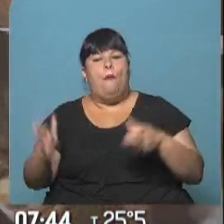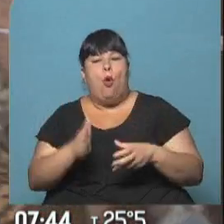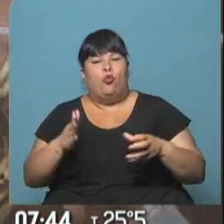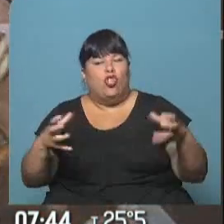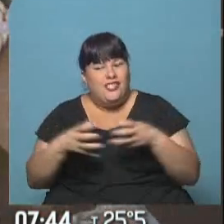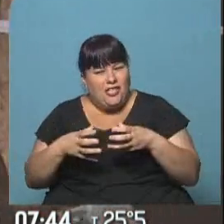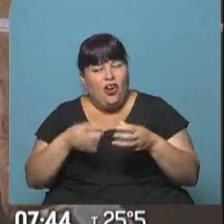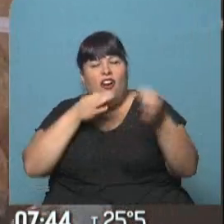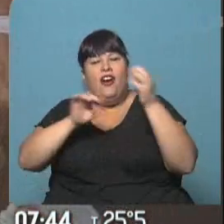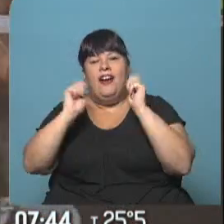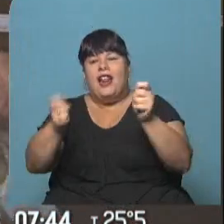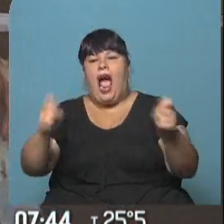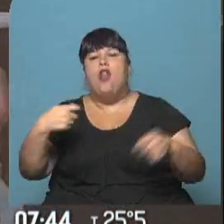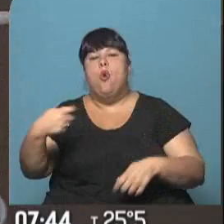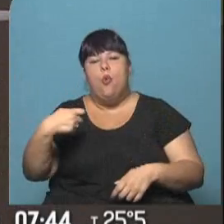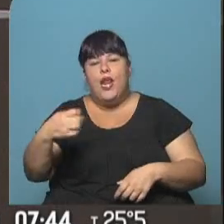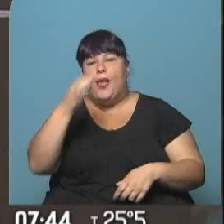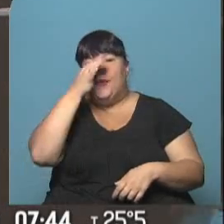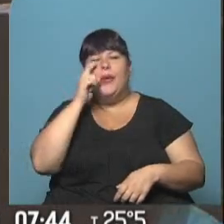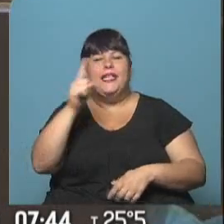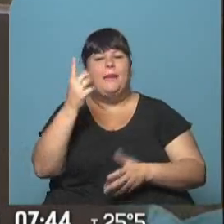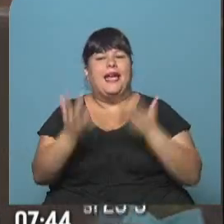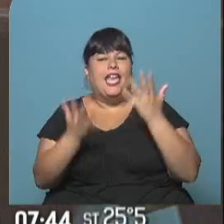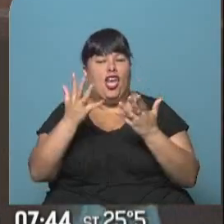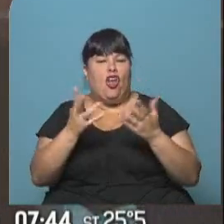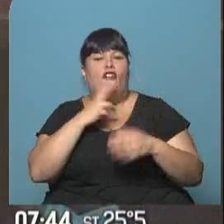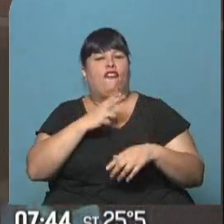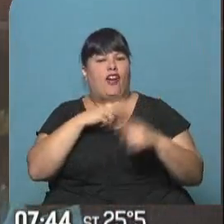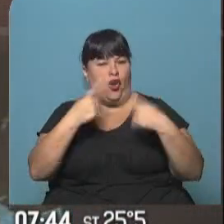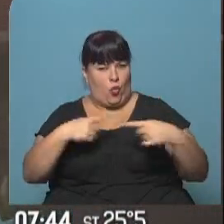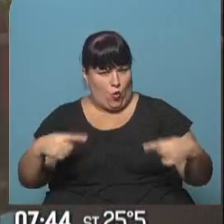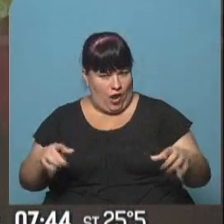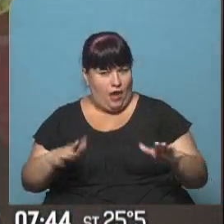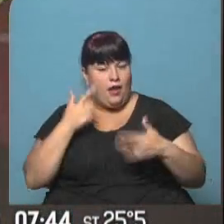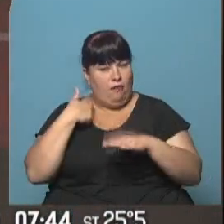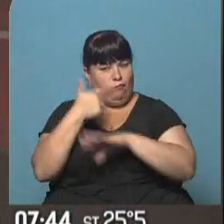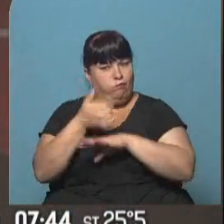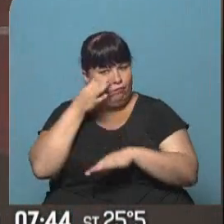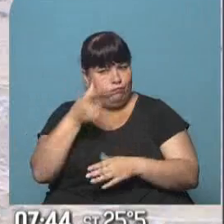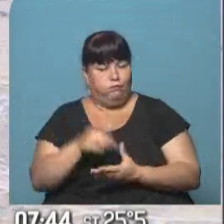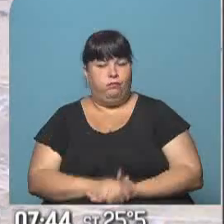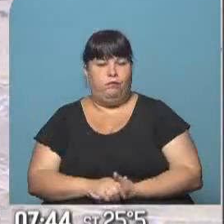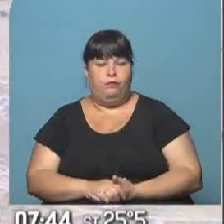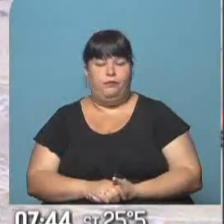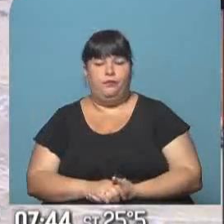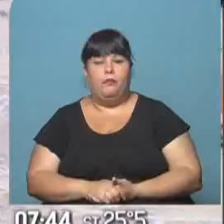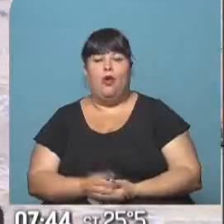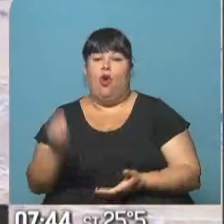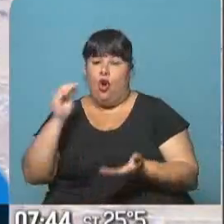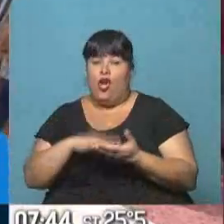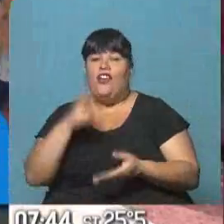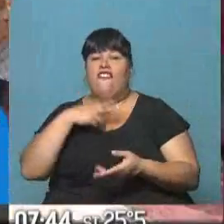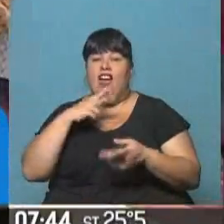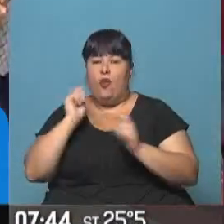productores, repartieron a jubilados 20.000 kilos de verdura. Allí estuvimos. En un nuevo